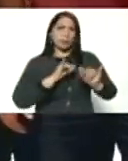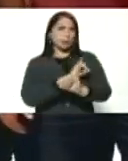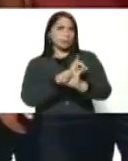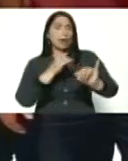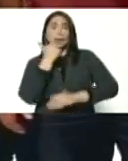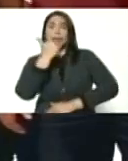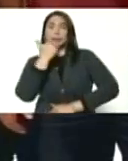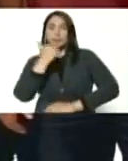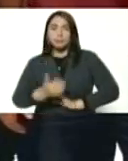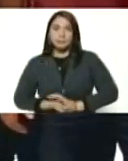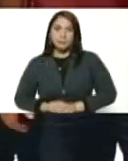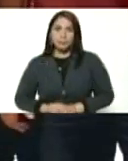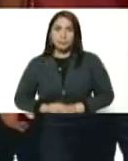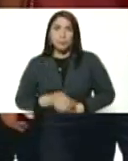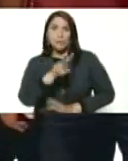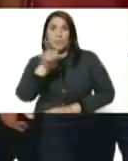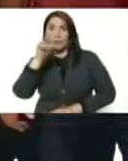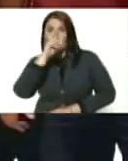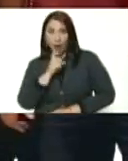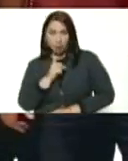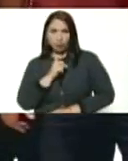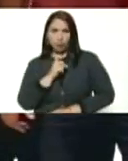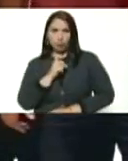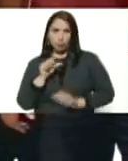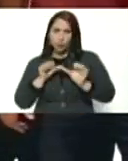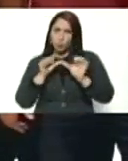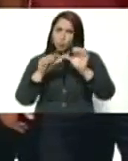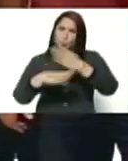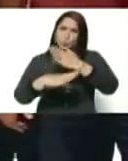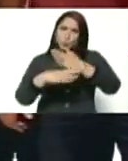casi 22 años de revolución.